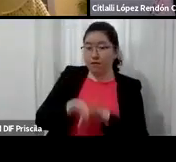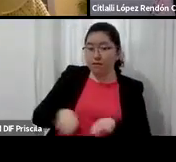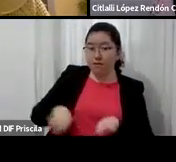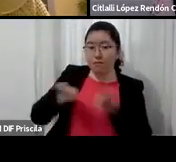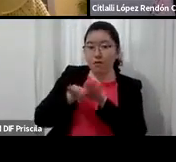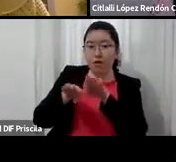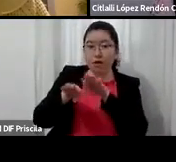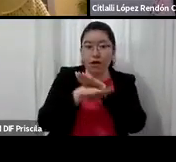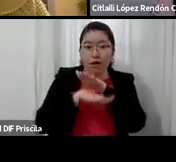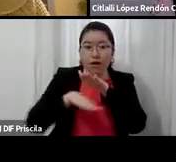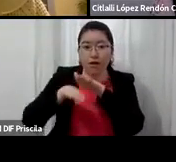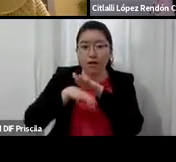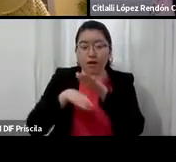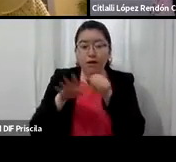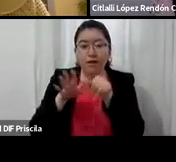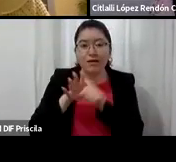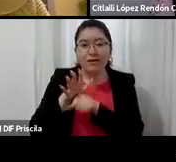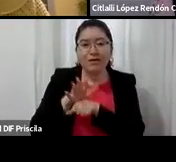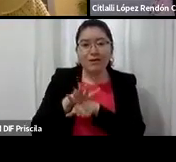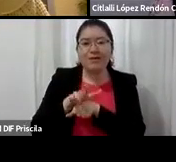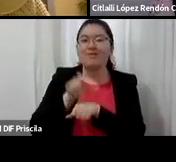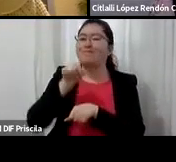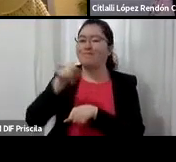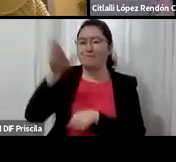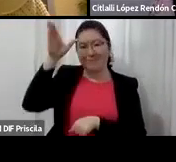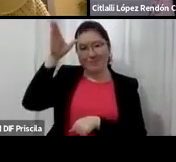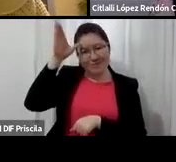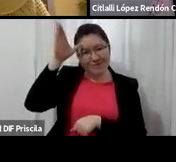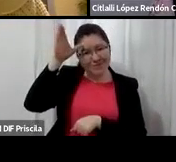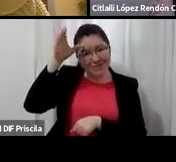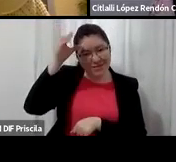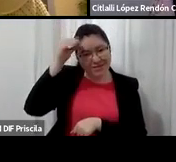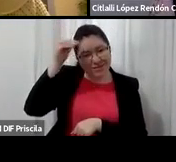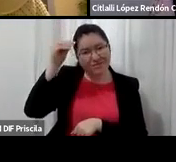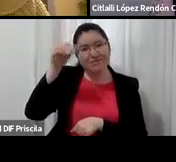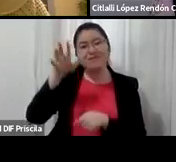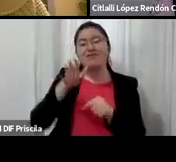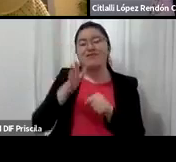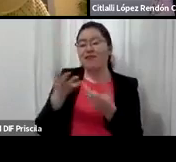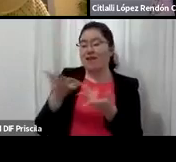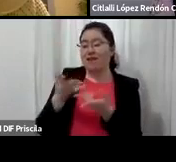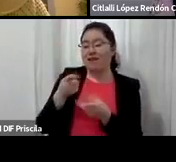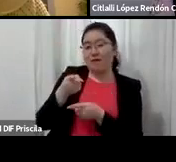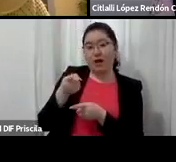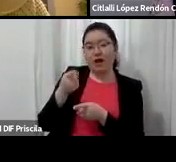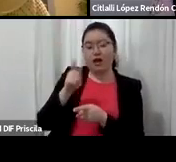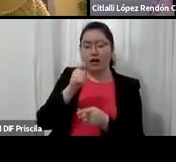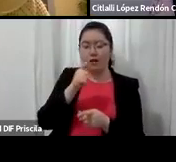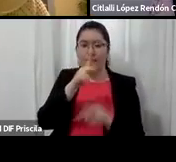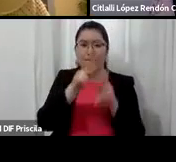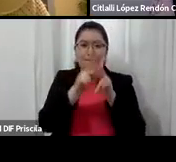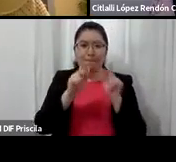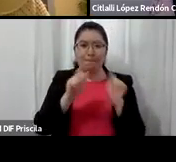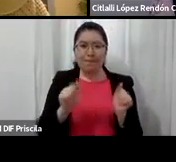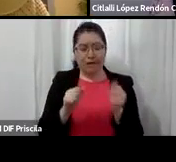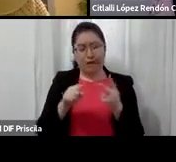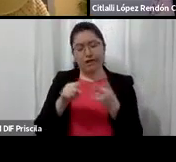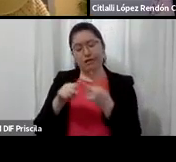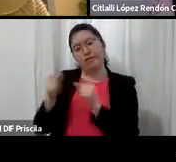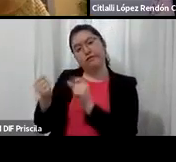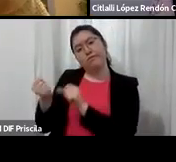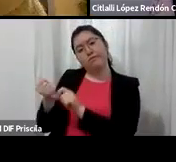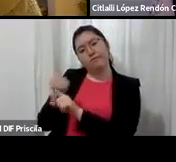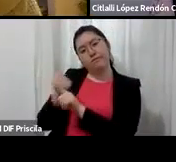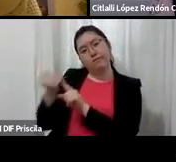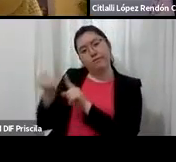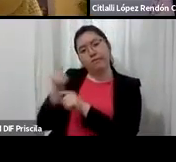manera analizado de una forma más fina, qué es la paz, qué es el conflicto y poderlos tener